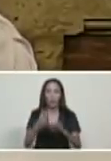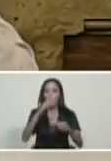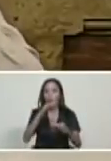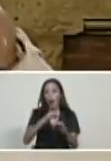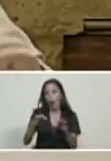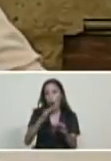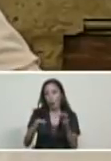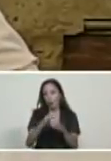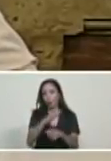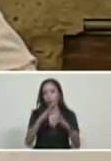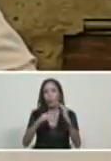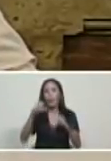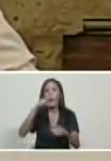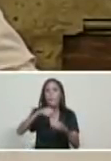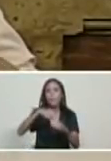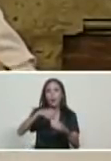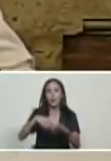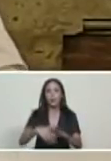Petro,